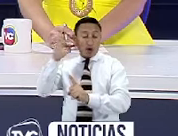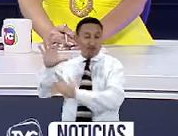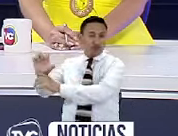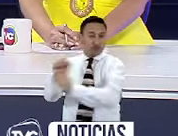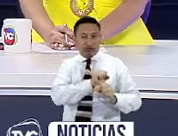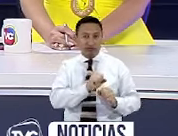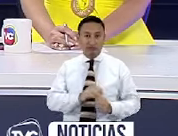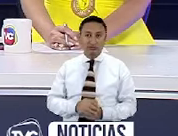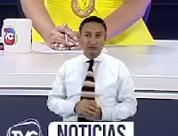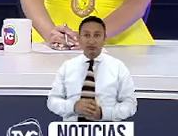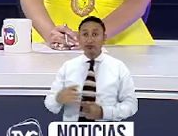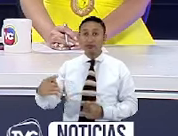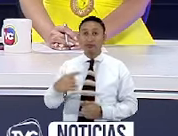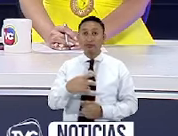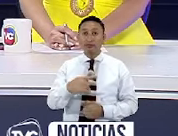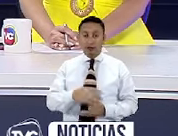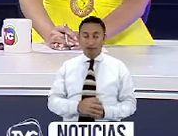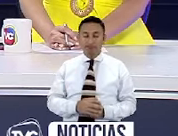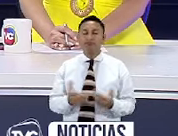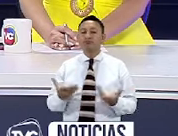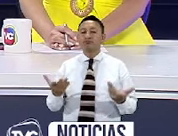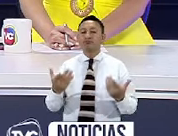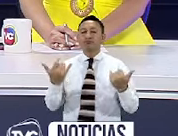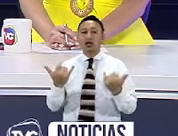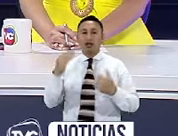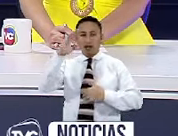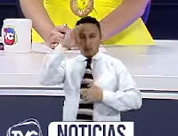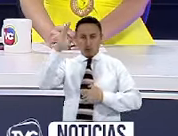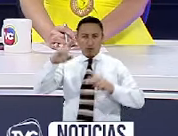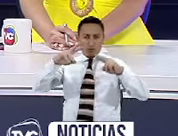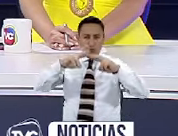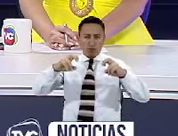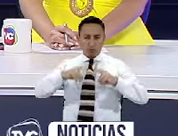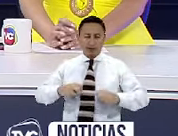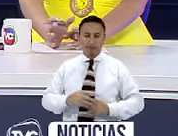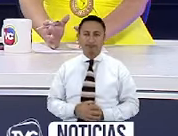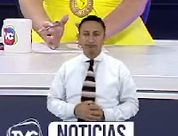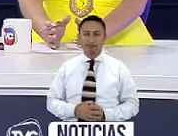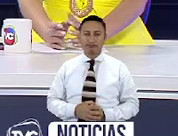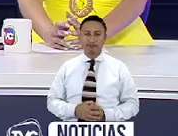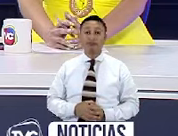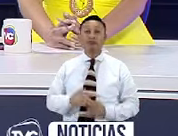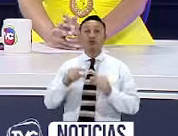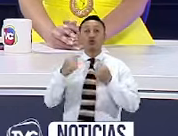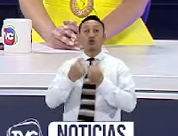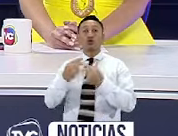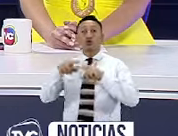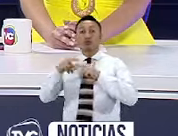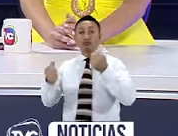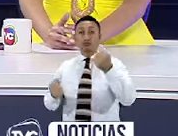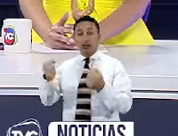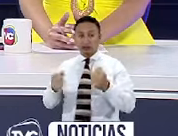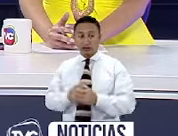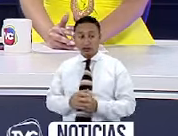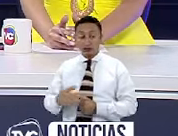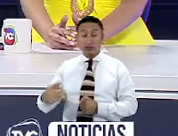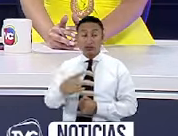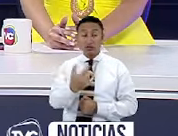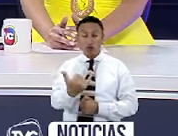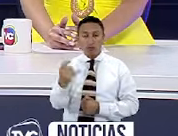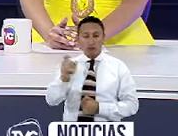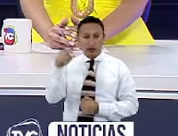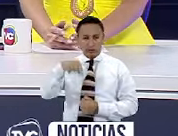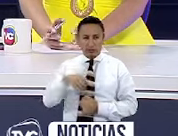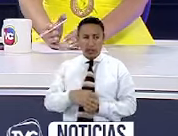de un vehículo. El hecho está siendo investigado por las autoridades. Desde el gremio de taxistas dicen que es necesario tratar el